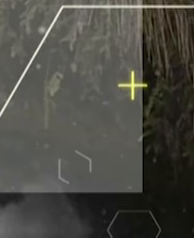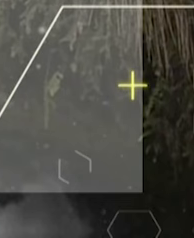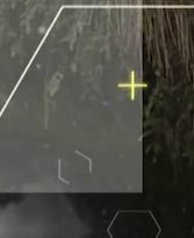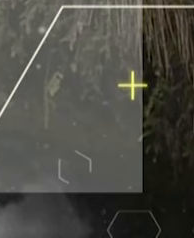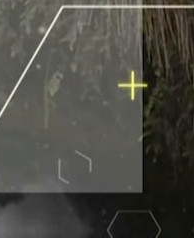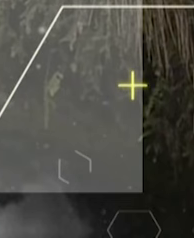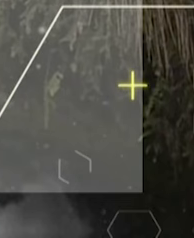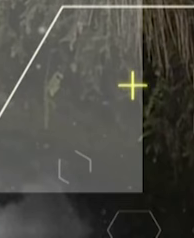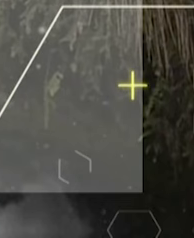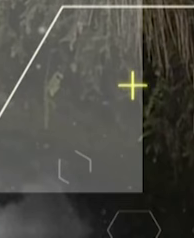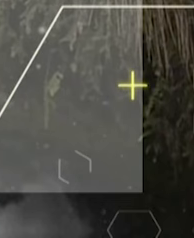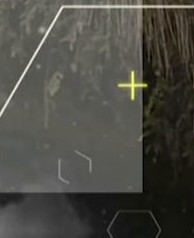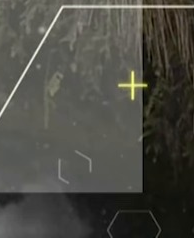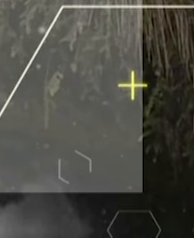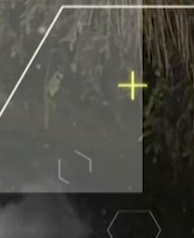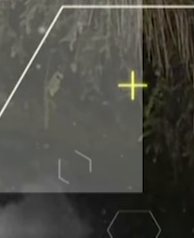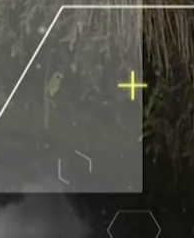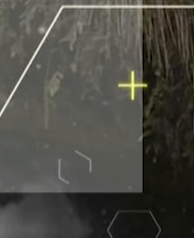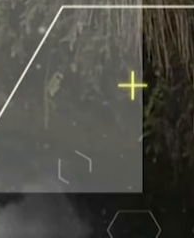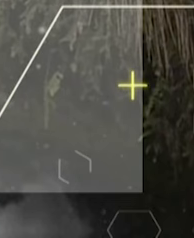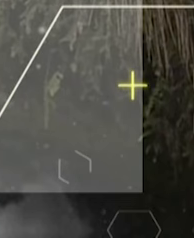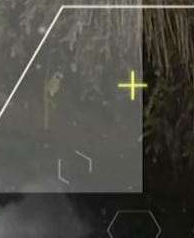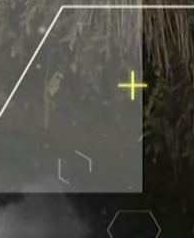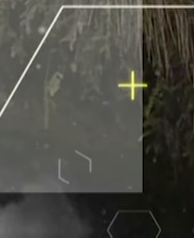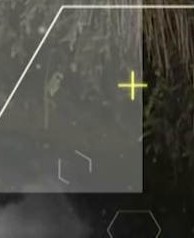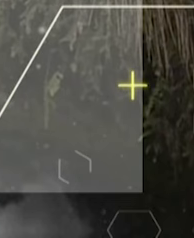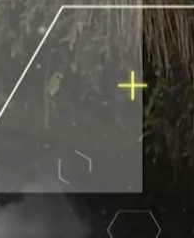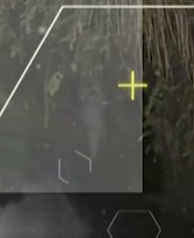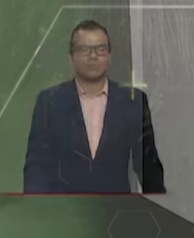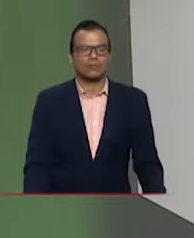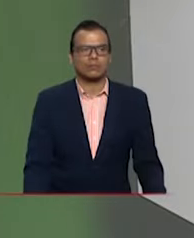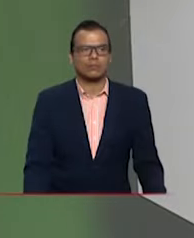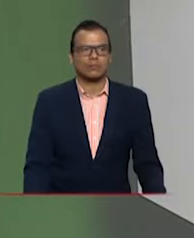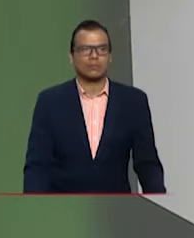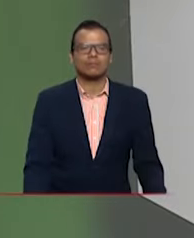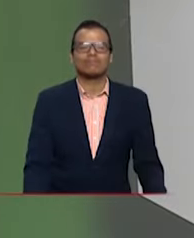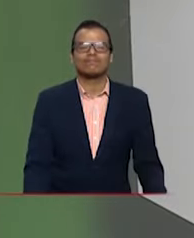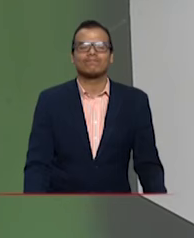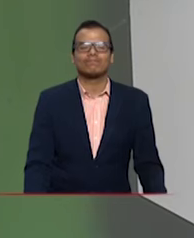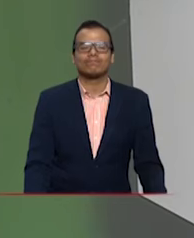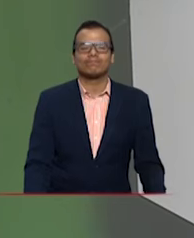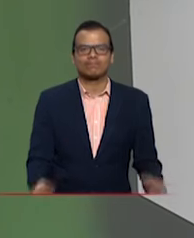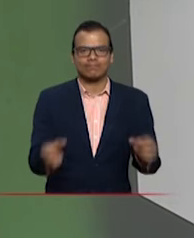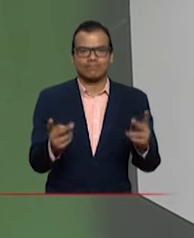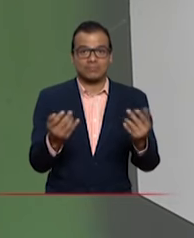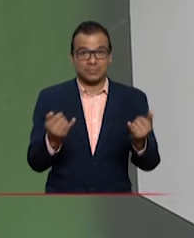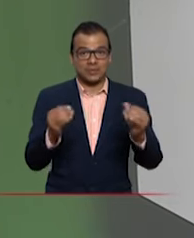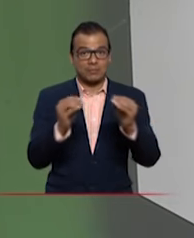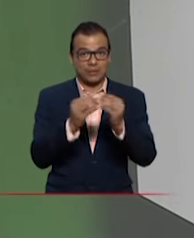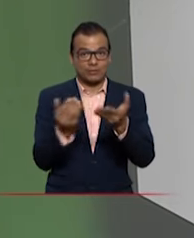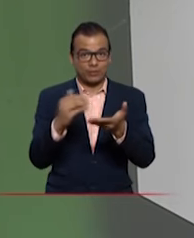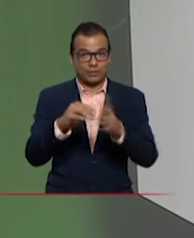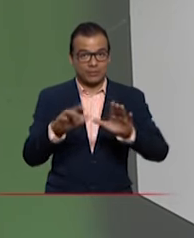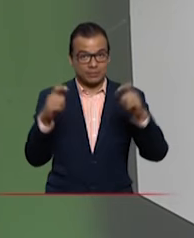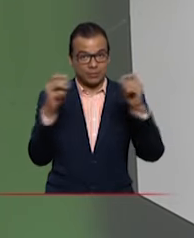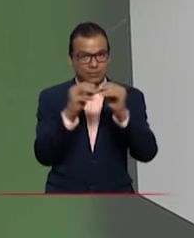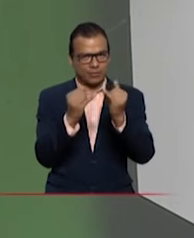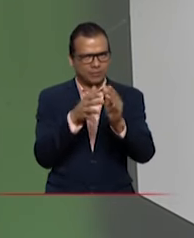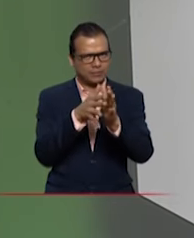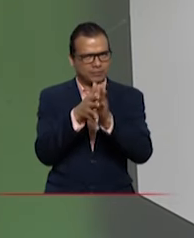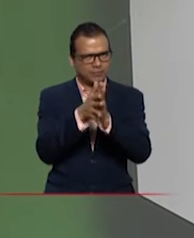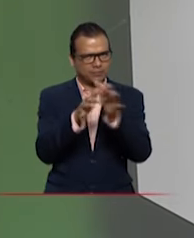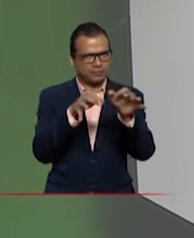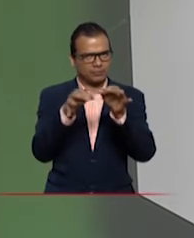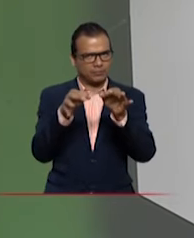escaneando el código QR que aparece en pantalla. Nos vamos por un instante y al volver, ¿cómo es